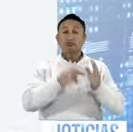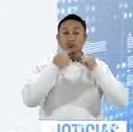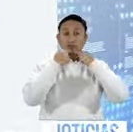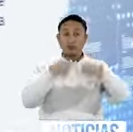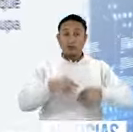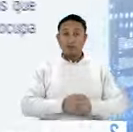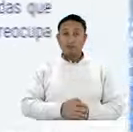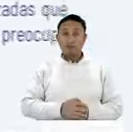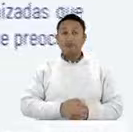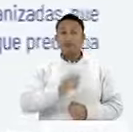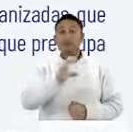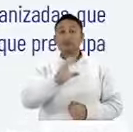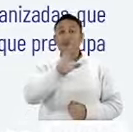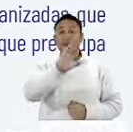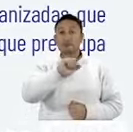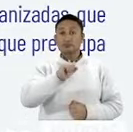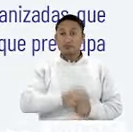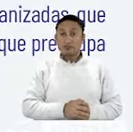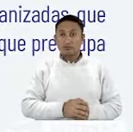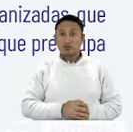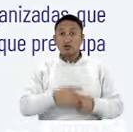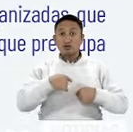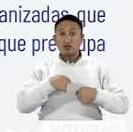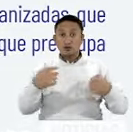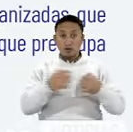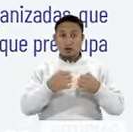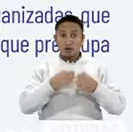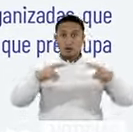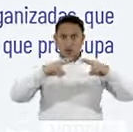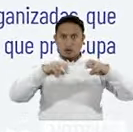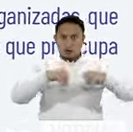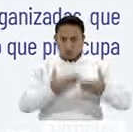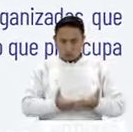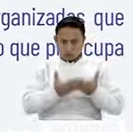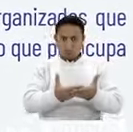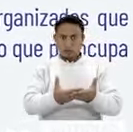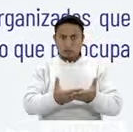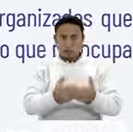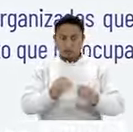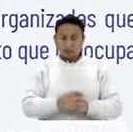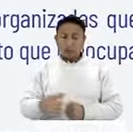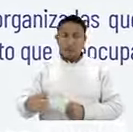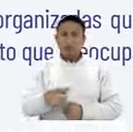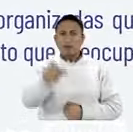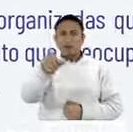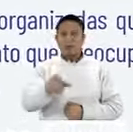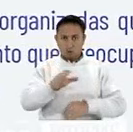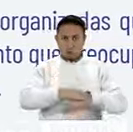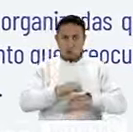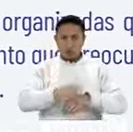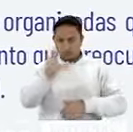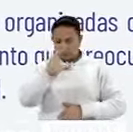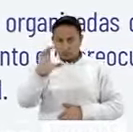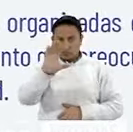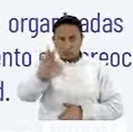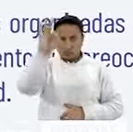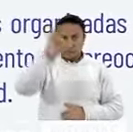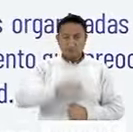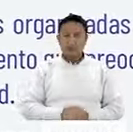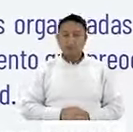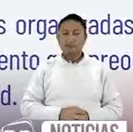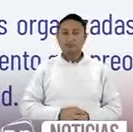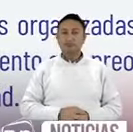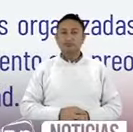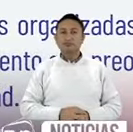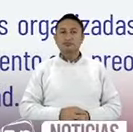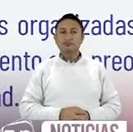la institución puso a disposición su equipo de investigación con el fin de dar con los responsables.